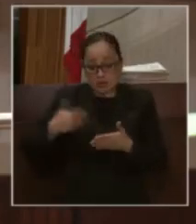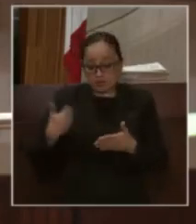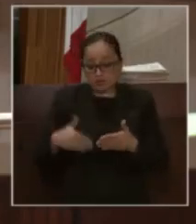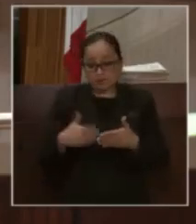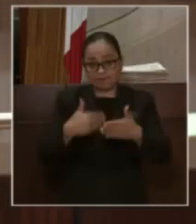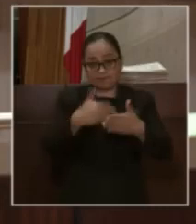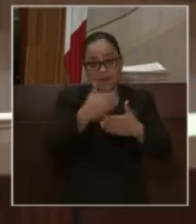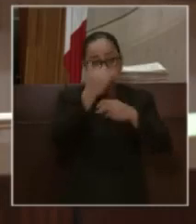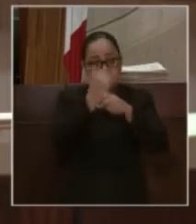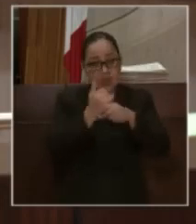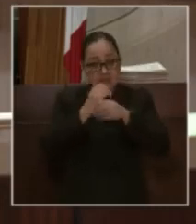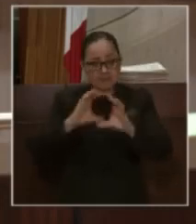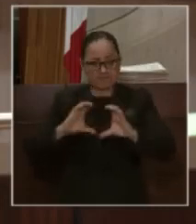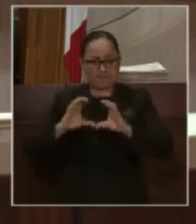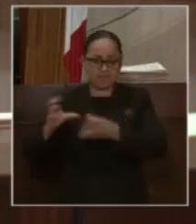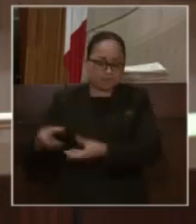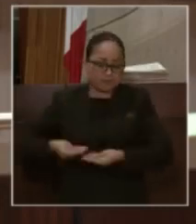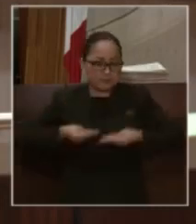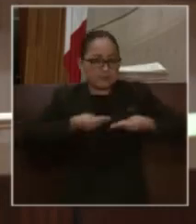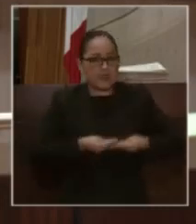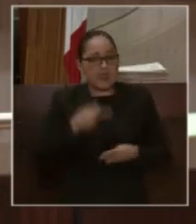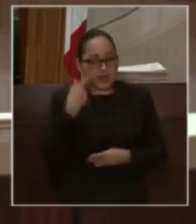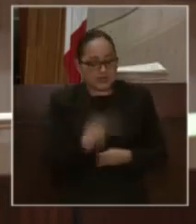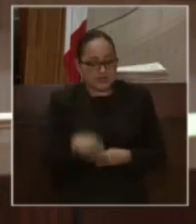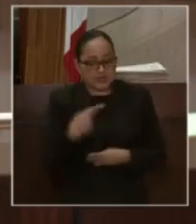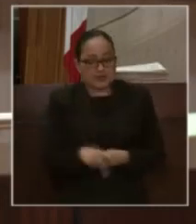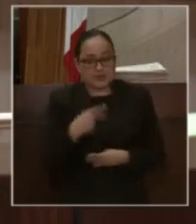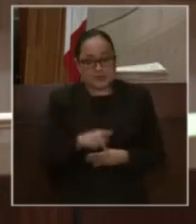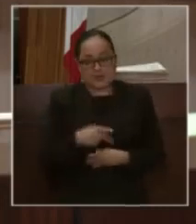fue entregado a este tribunal,